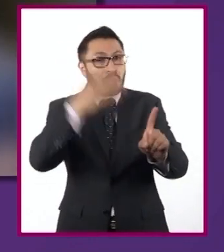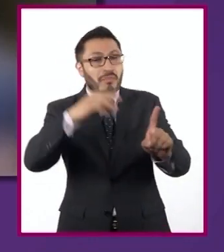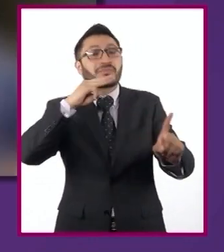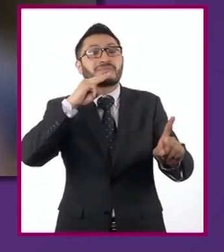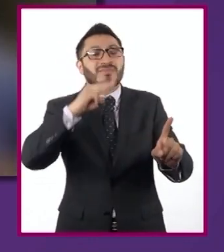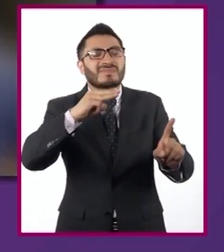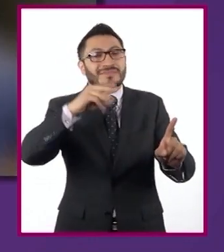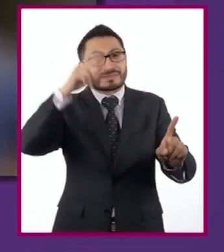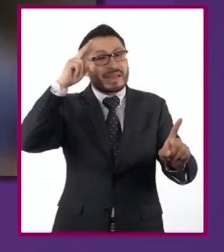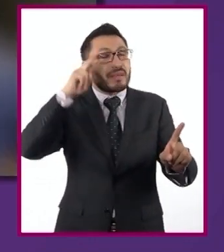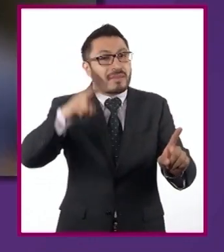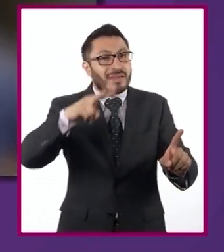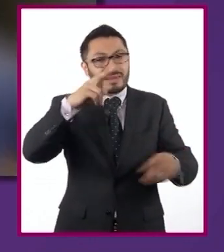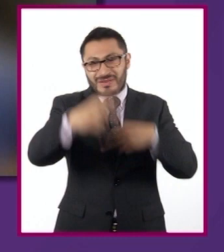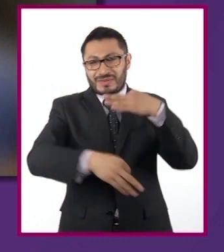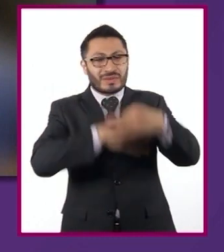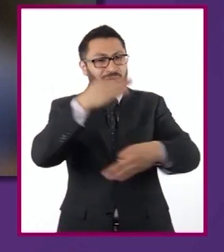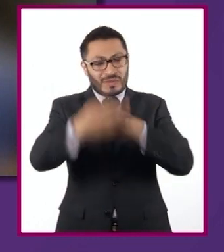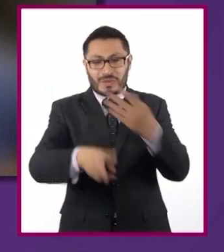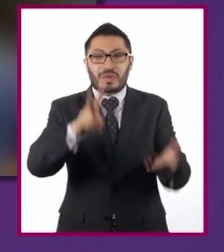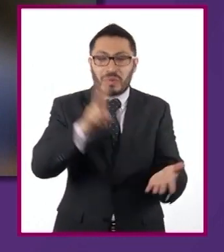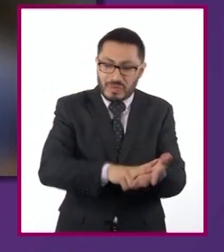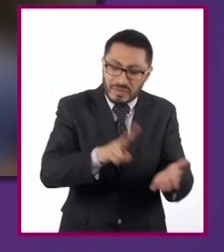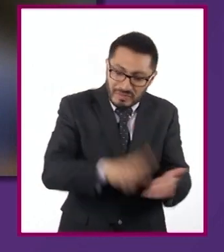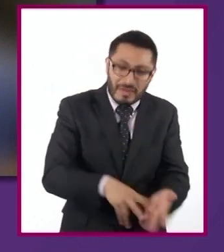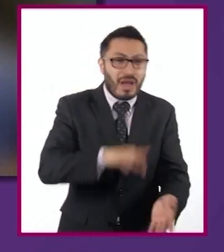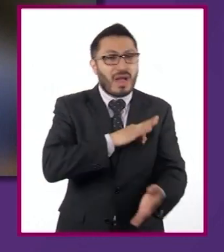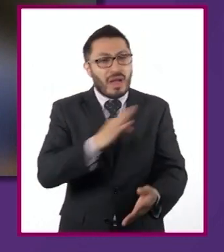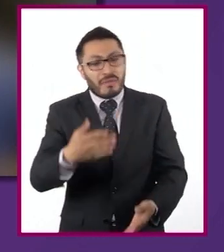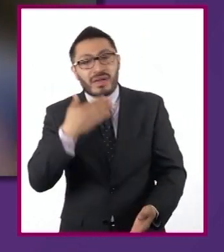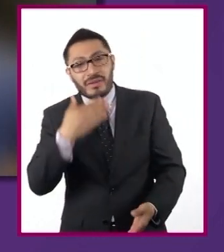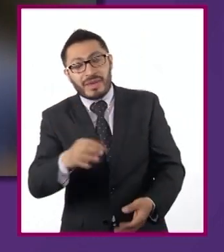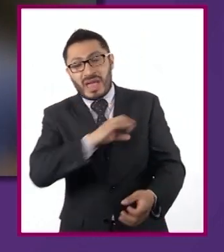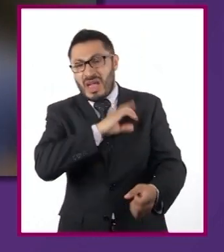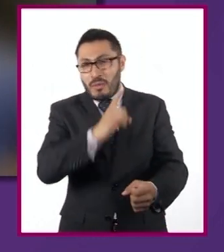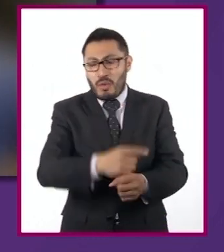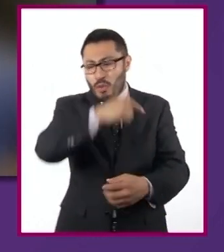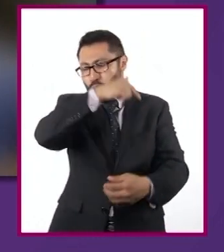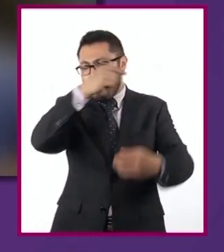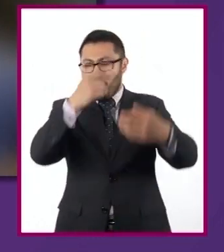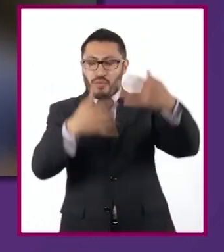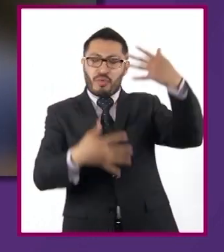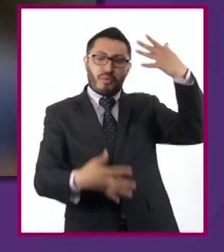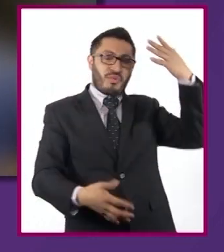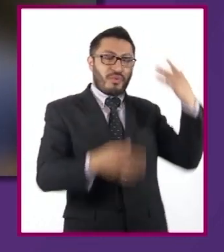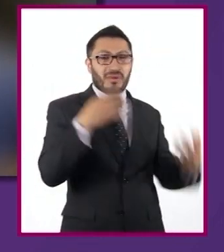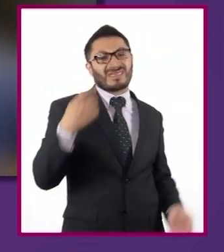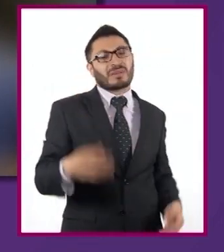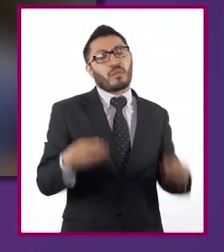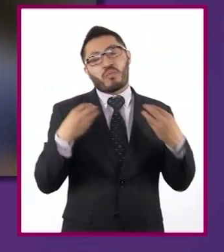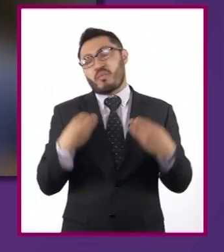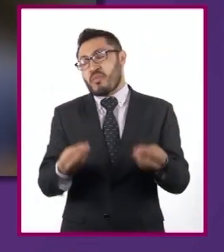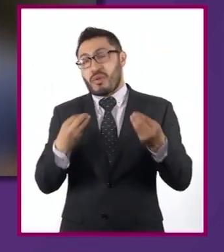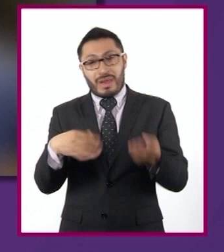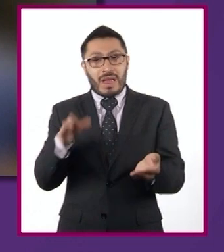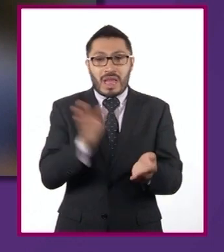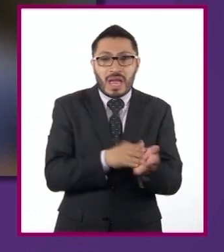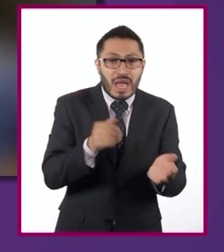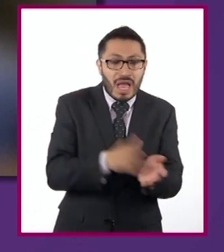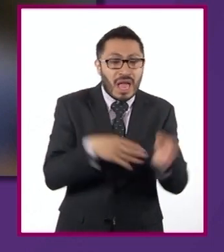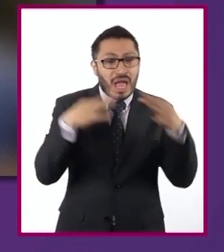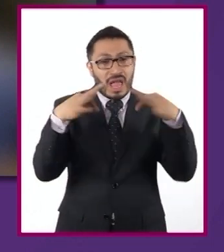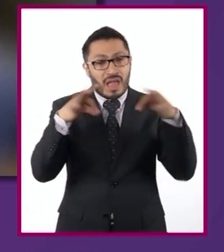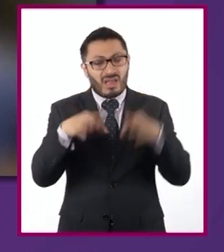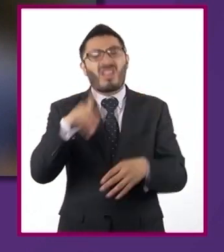es válido, todo es posible. Las posibilidades son infinitas. Una hoja de papel